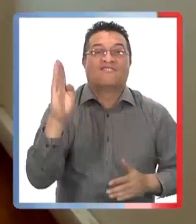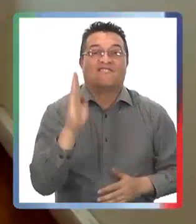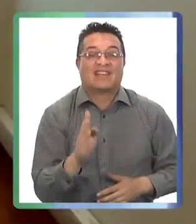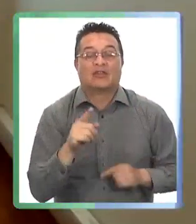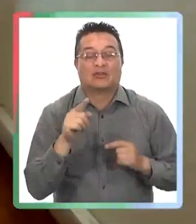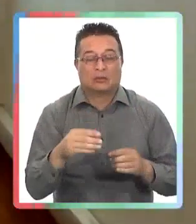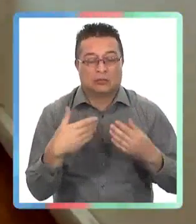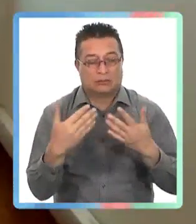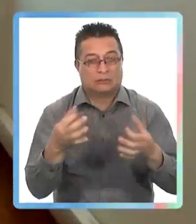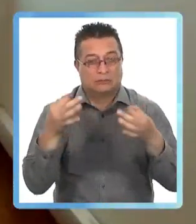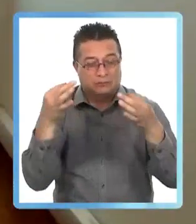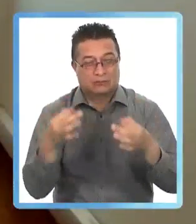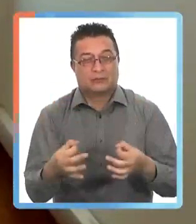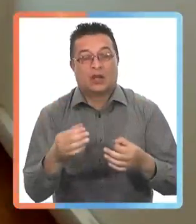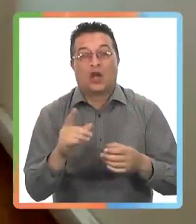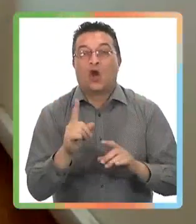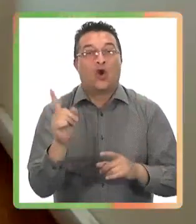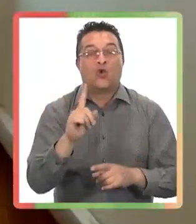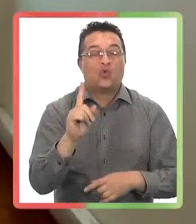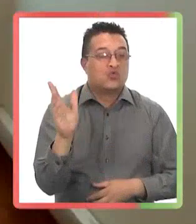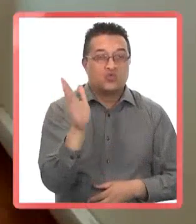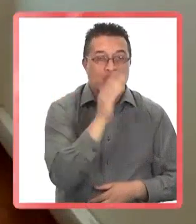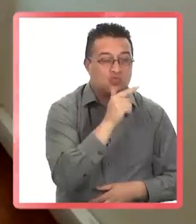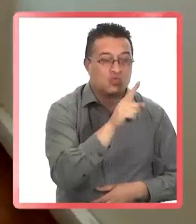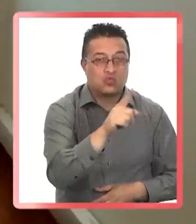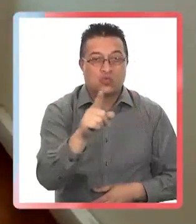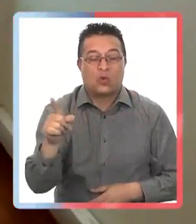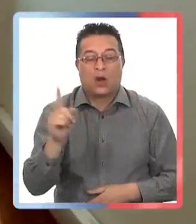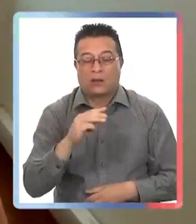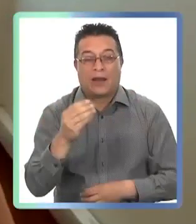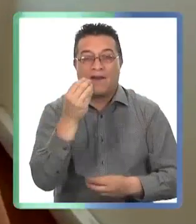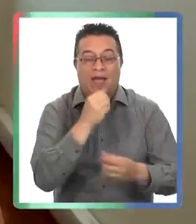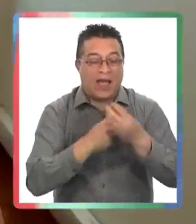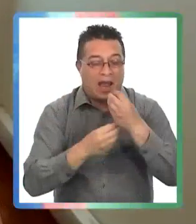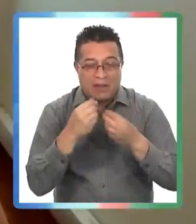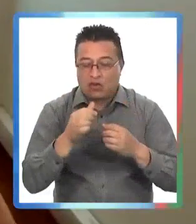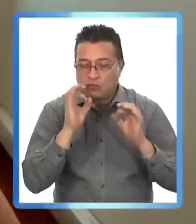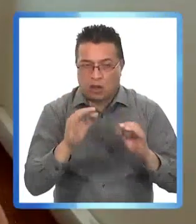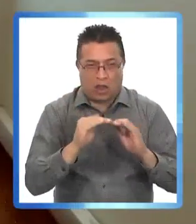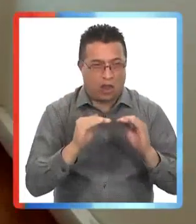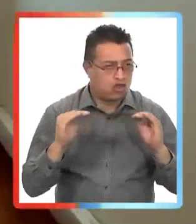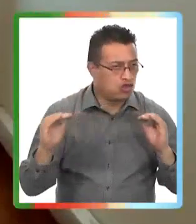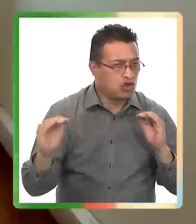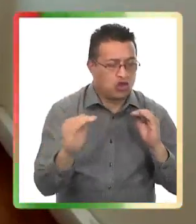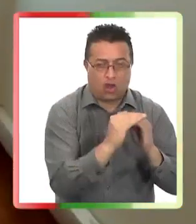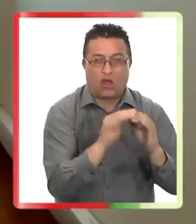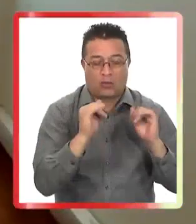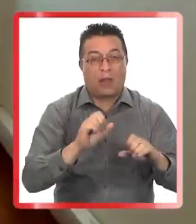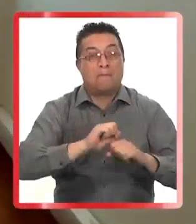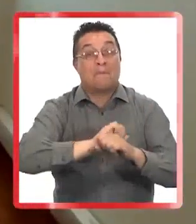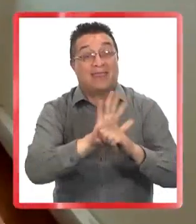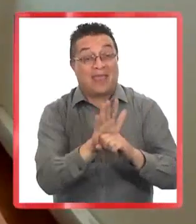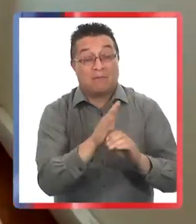le falte un alimento sobre la mesa. La pandemia y posteriormente los impactos que ha tenido en la